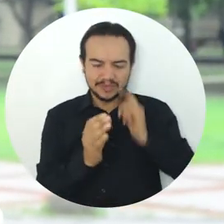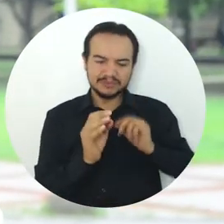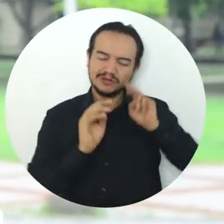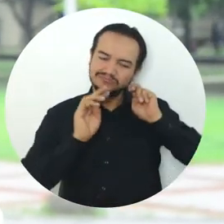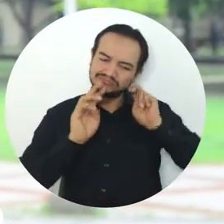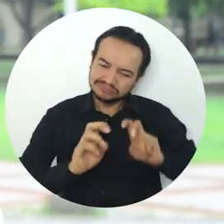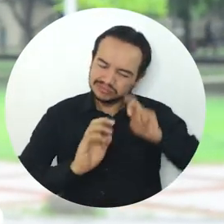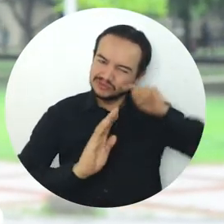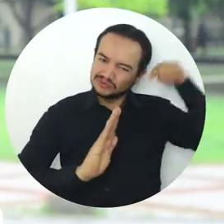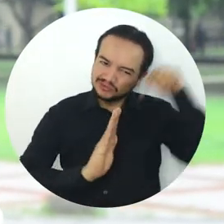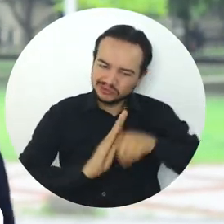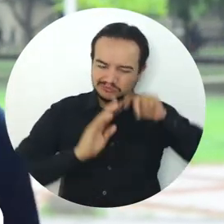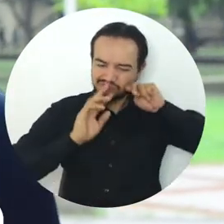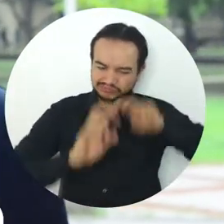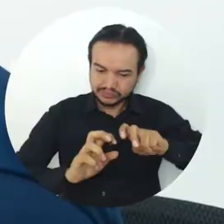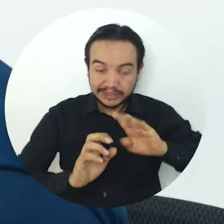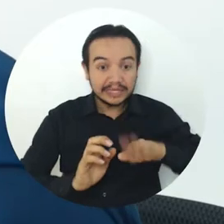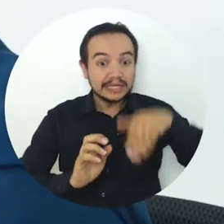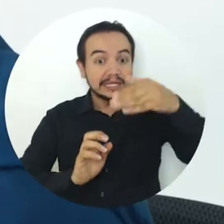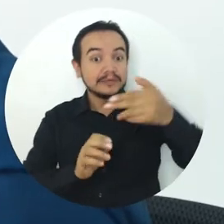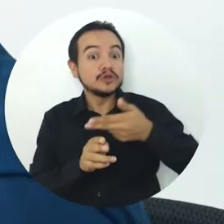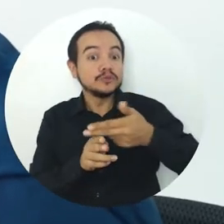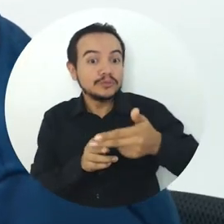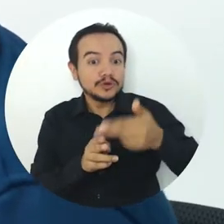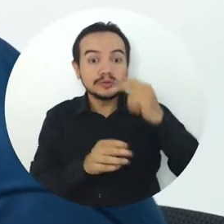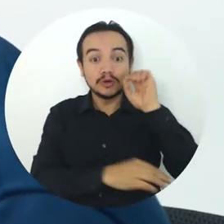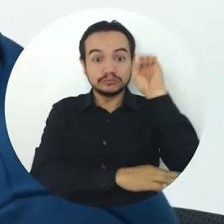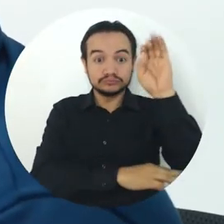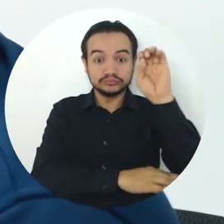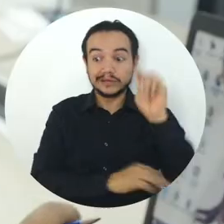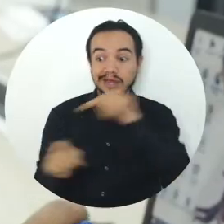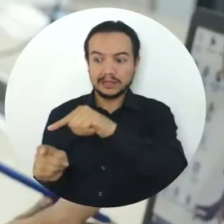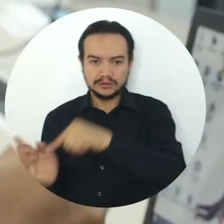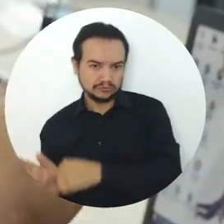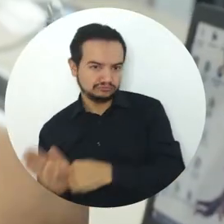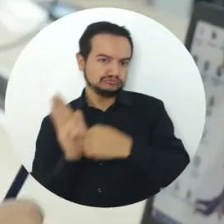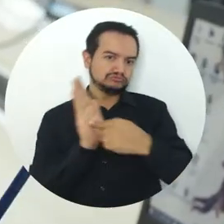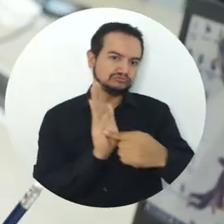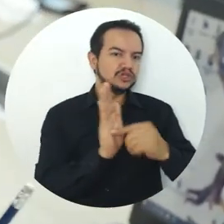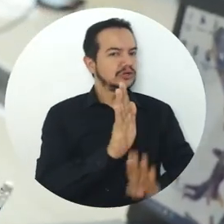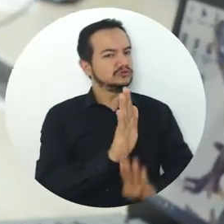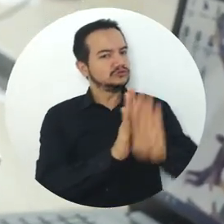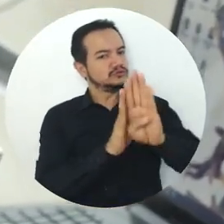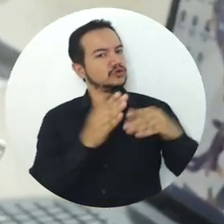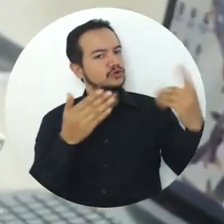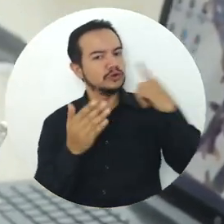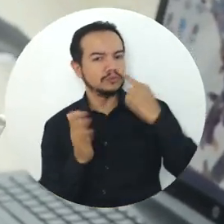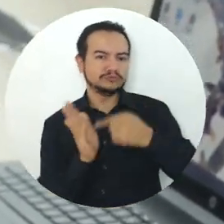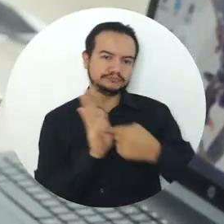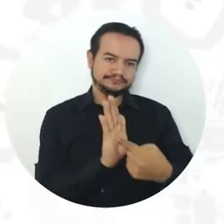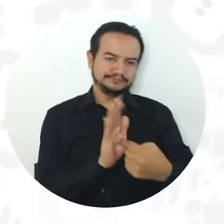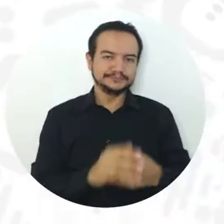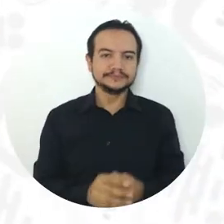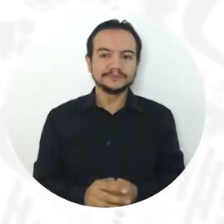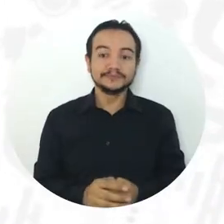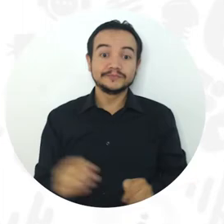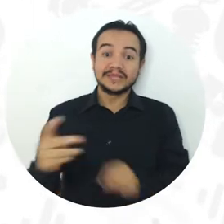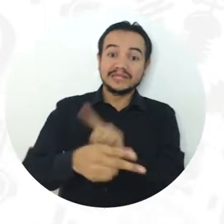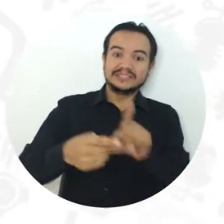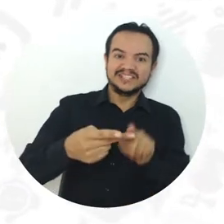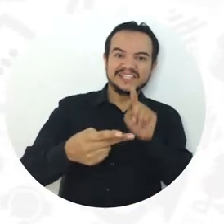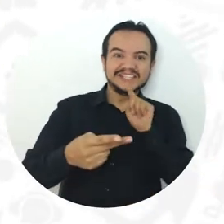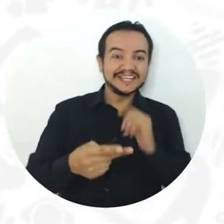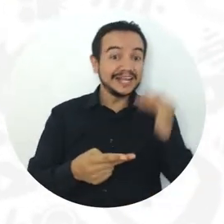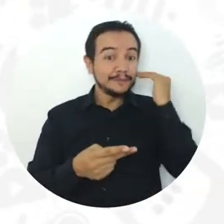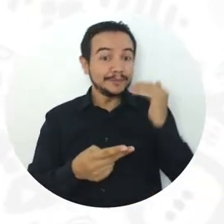y conservación, el trabajo que venimos realizando, para poder mostrar resultados también en la próxima reunión que tengamos. La segunda distinción